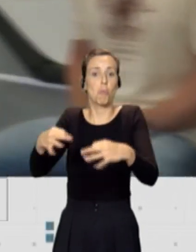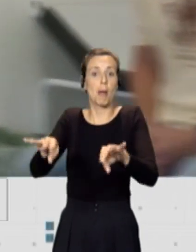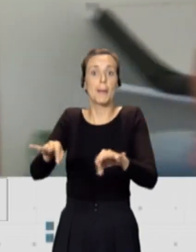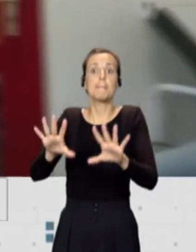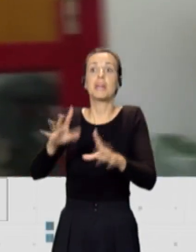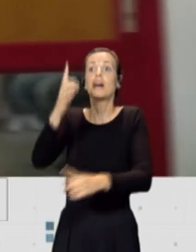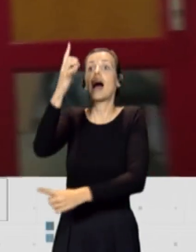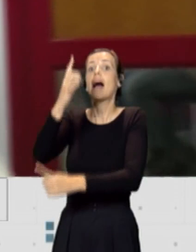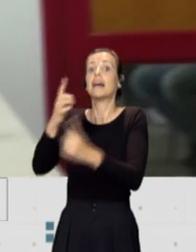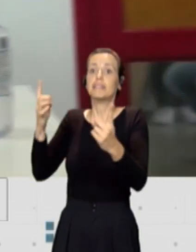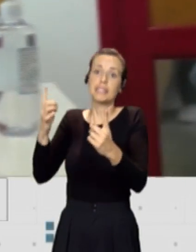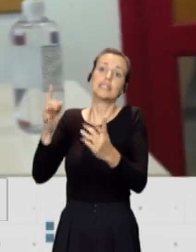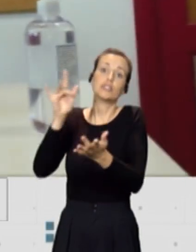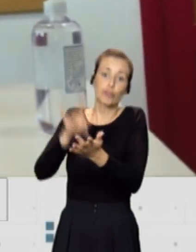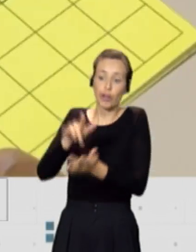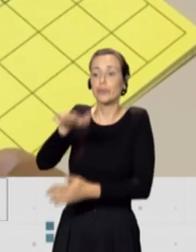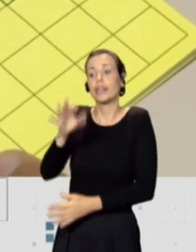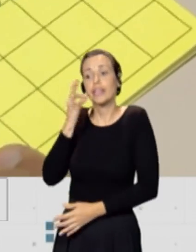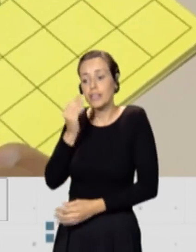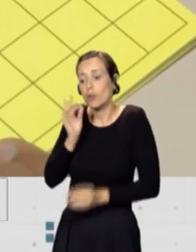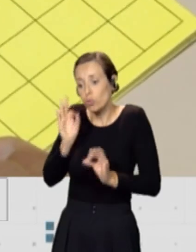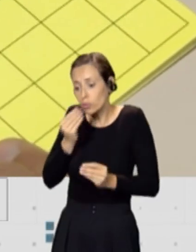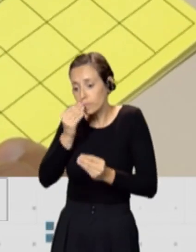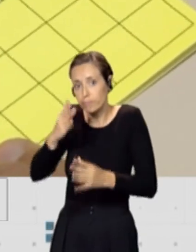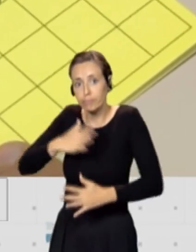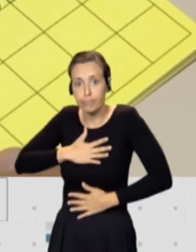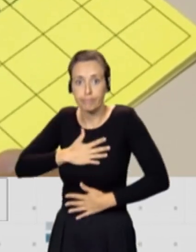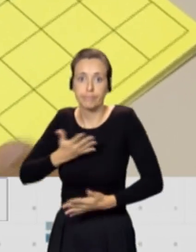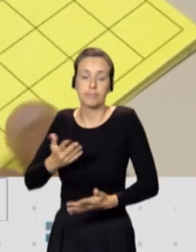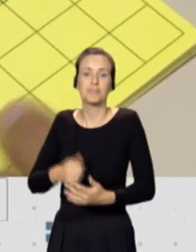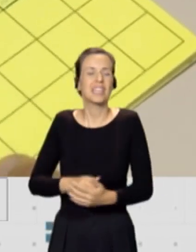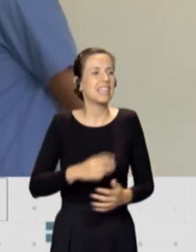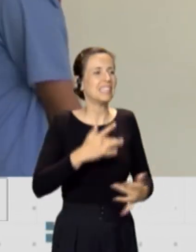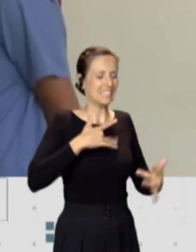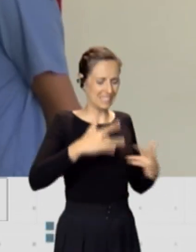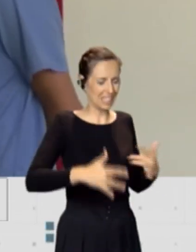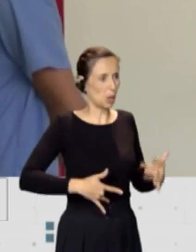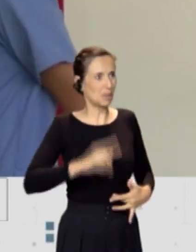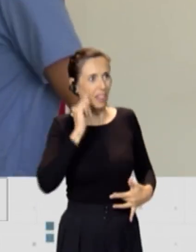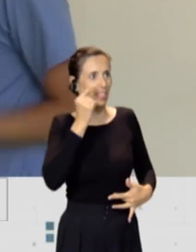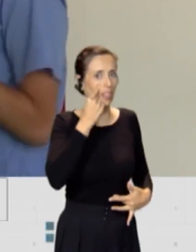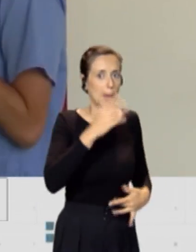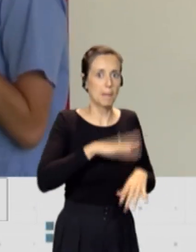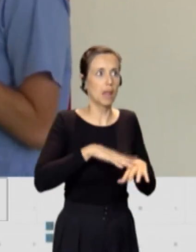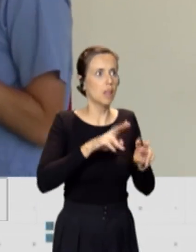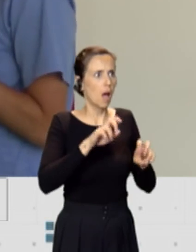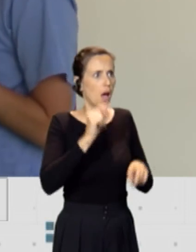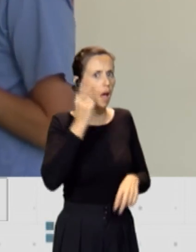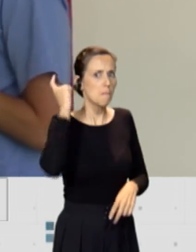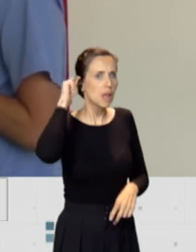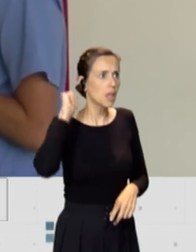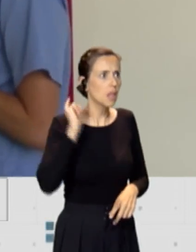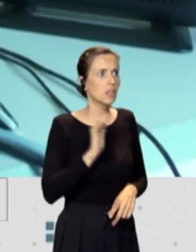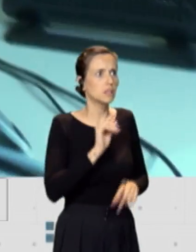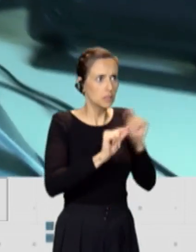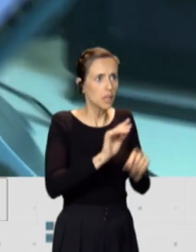se produjo en una niña en este colegio, ¿no? ¿Y qué síntomas nos hacen sospechar que podemos estar ante un caso de meningitis, como estas que